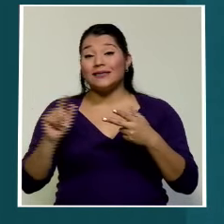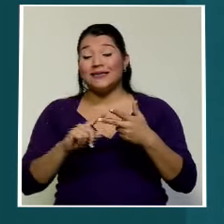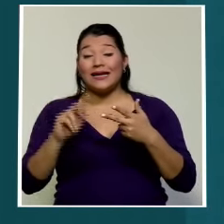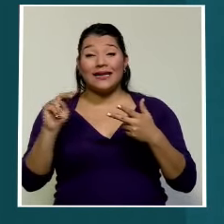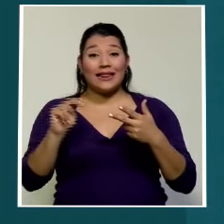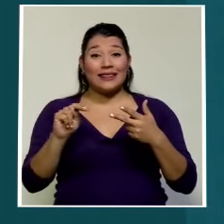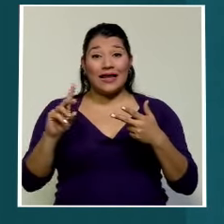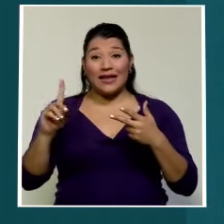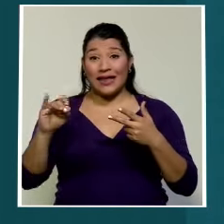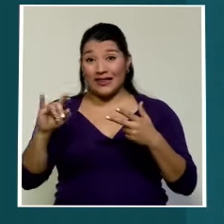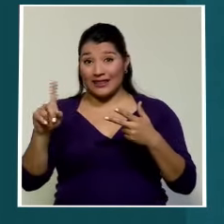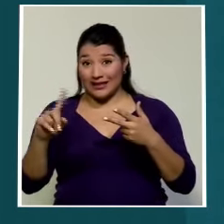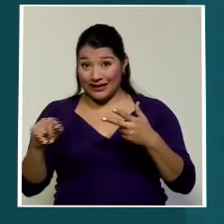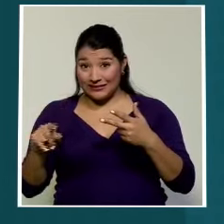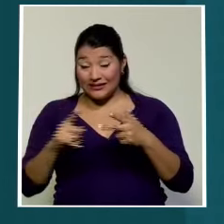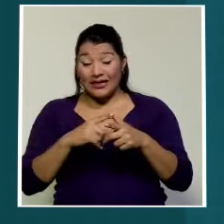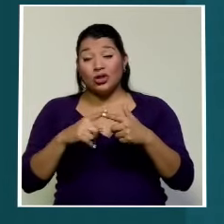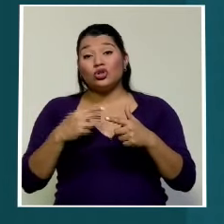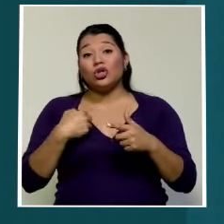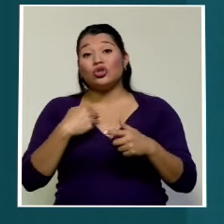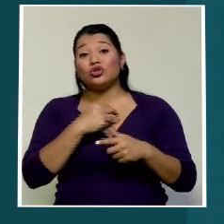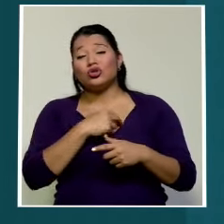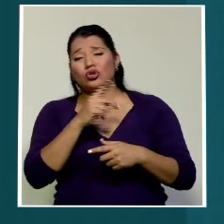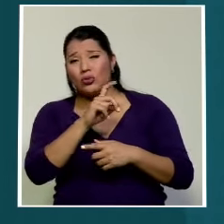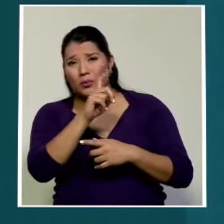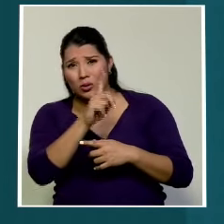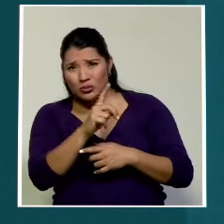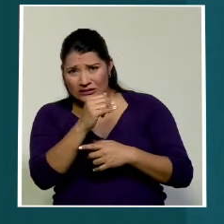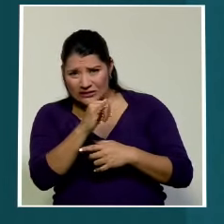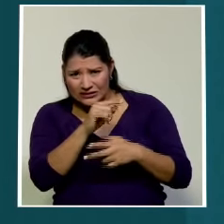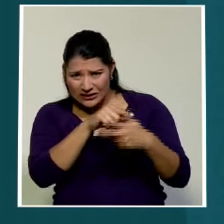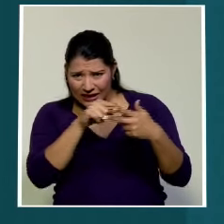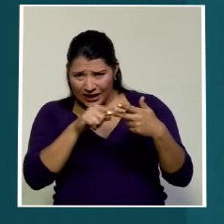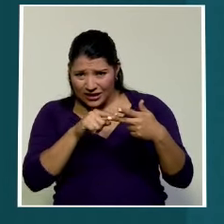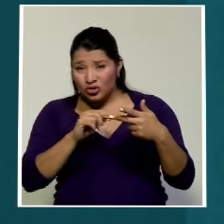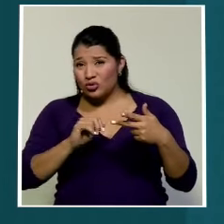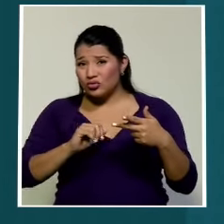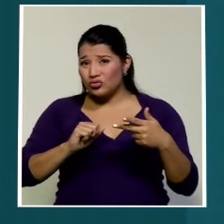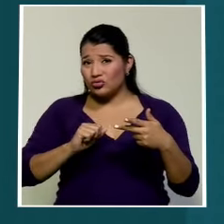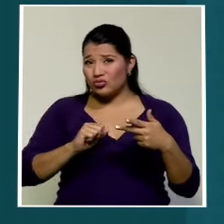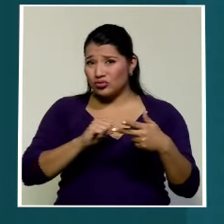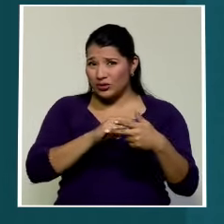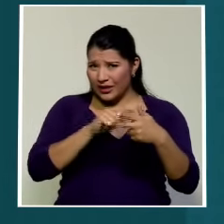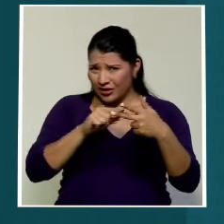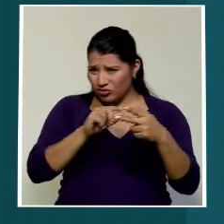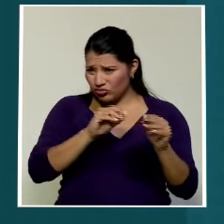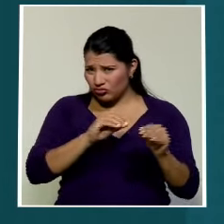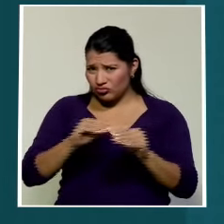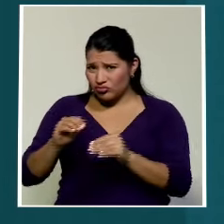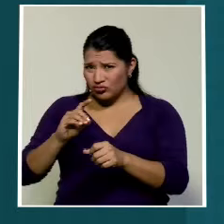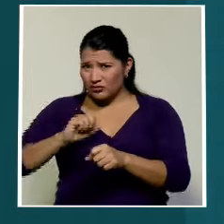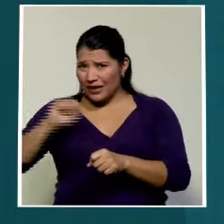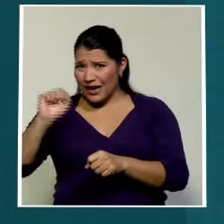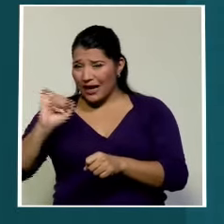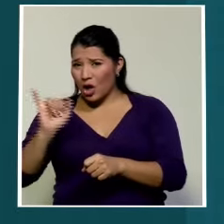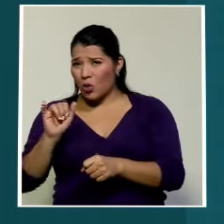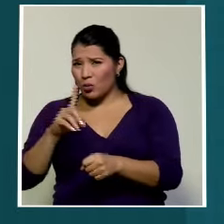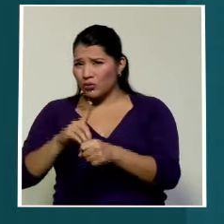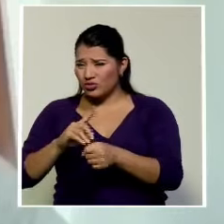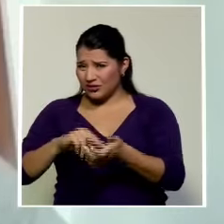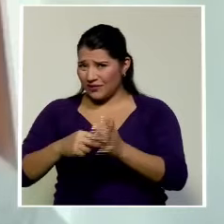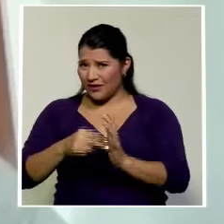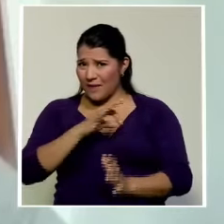otros. Por lo que consultamos si llevar a estas figuras podría ser beneficioso para el futuro del Congreso y el diálogo con el gobierno de